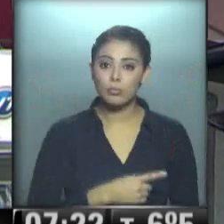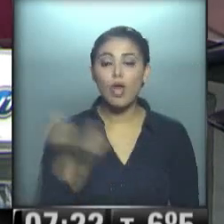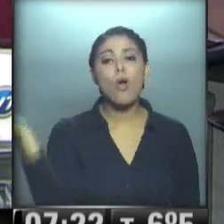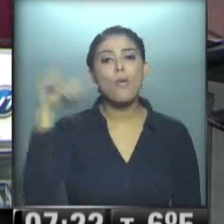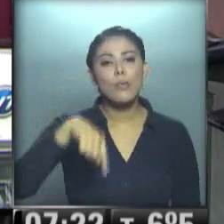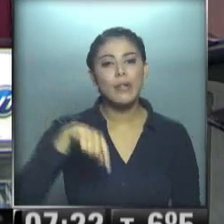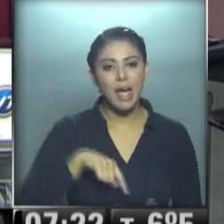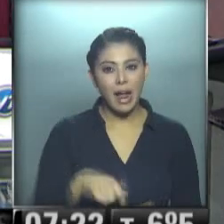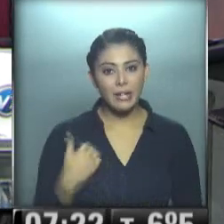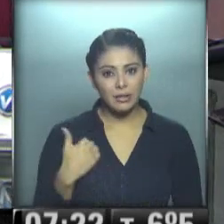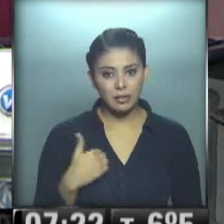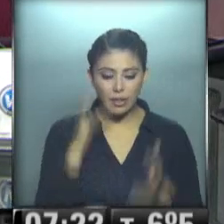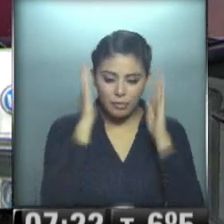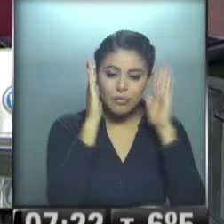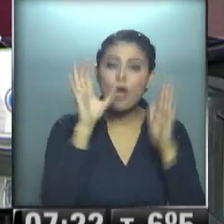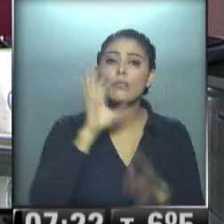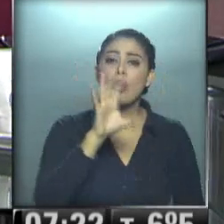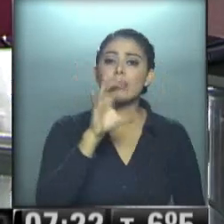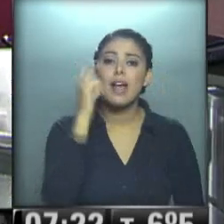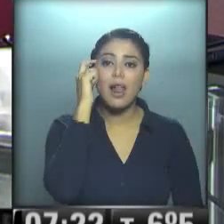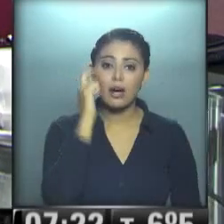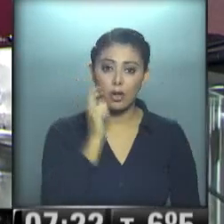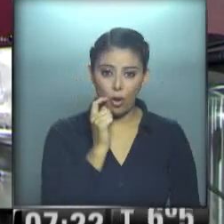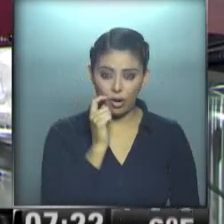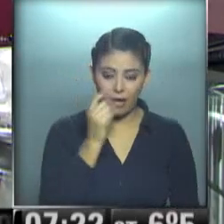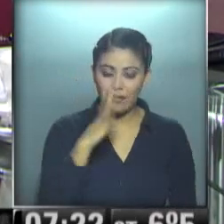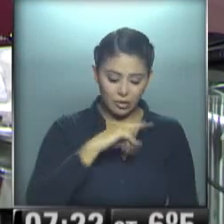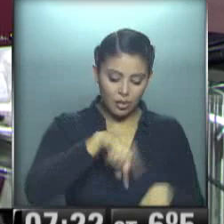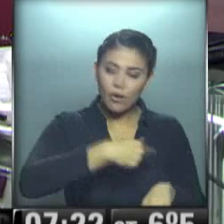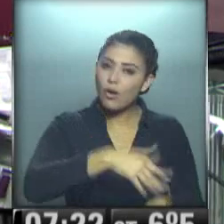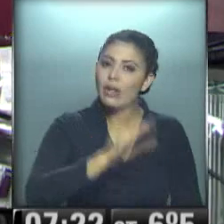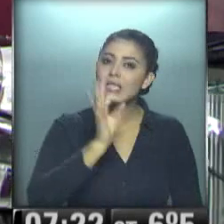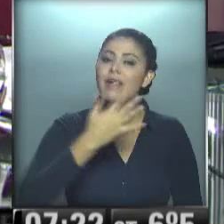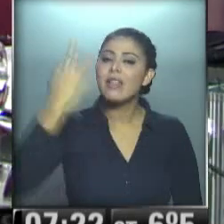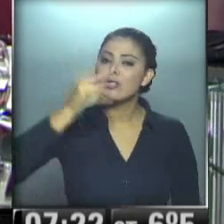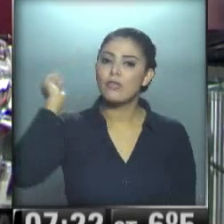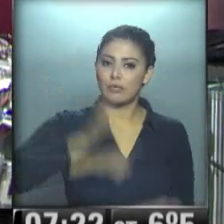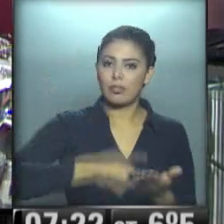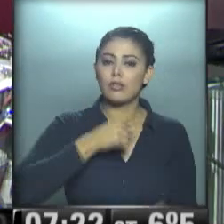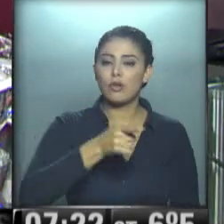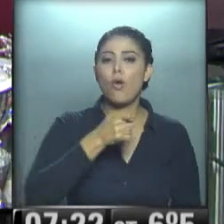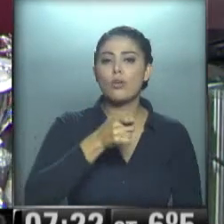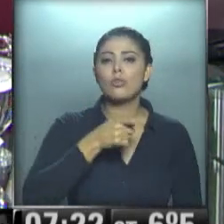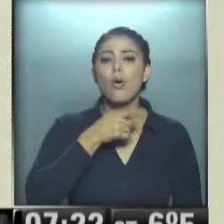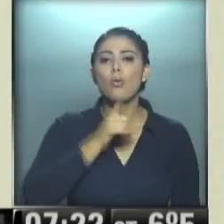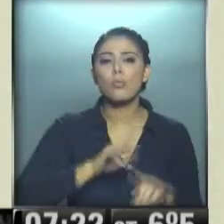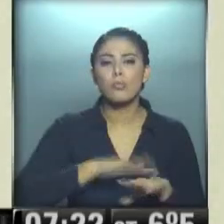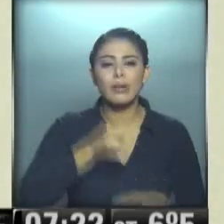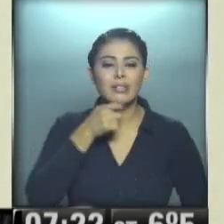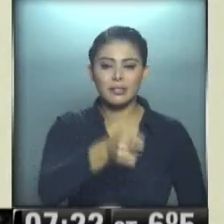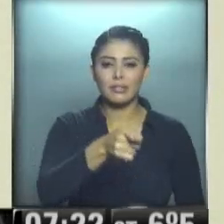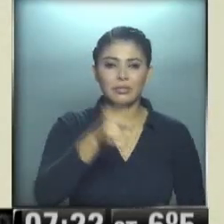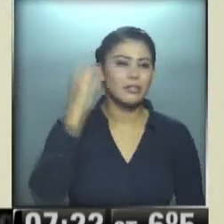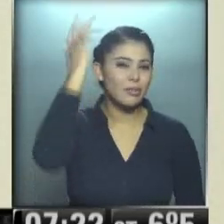Y volviendo a nuestro país, nos ubicamos en la provincia de La Rioja porque en horas nada más se conocerá la sentencia en el juicio por el asesinato del